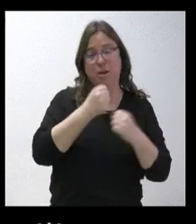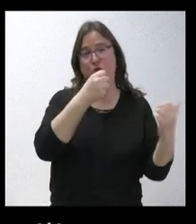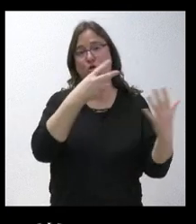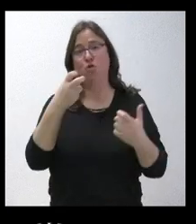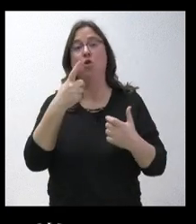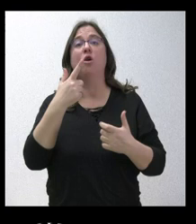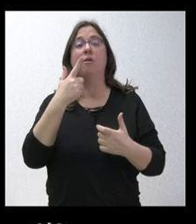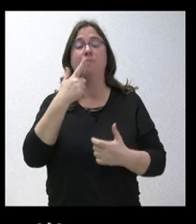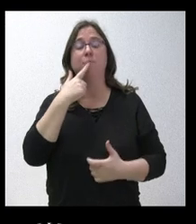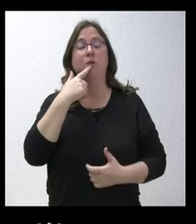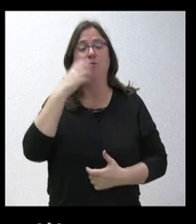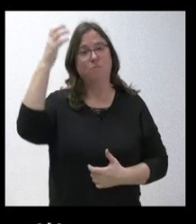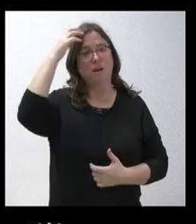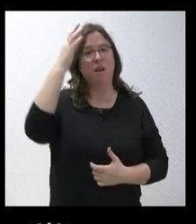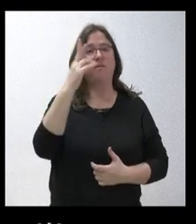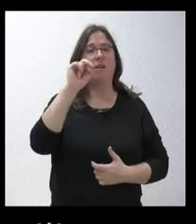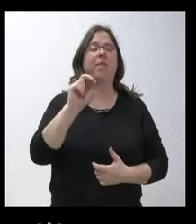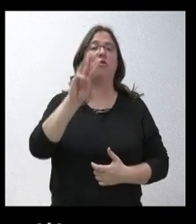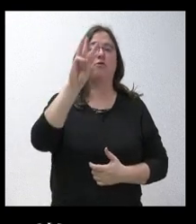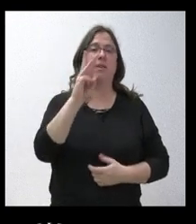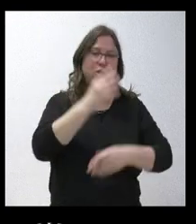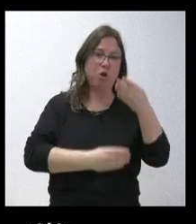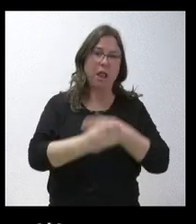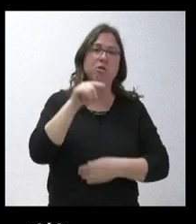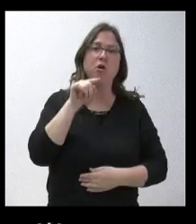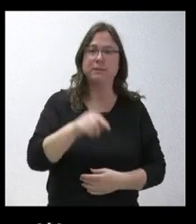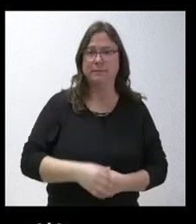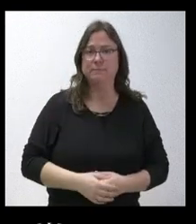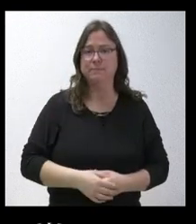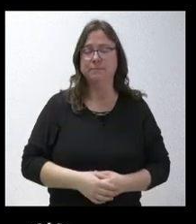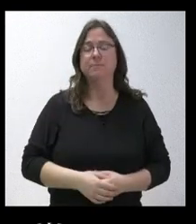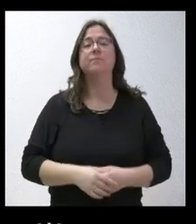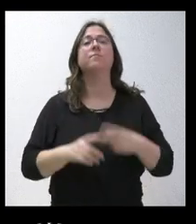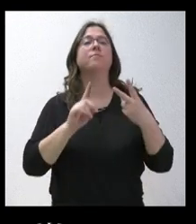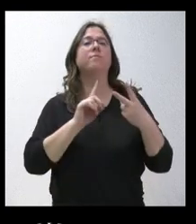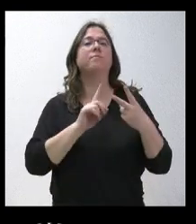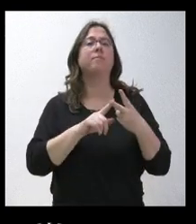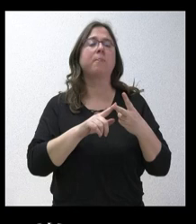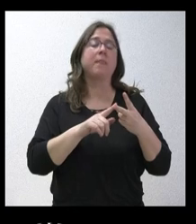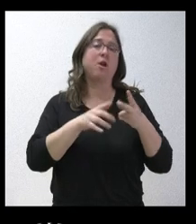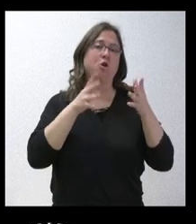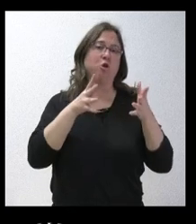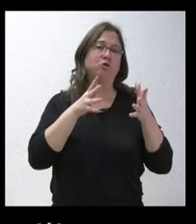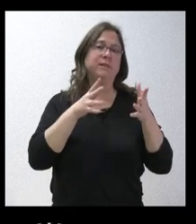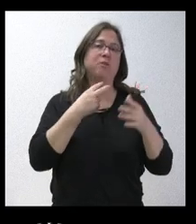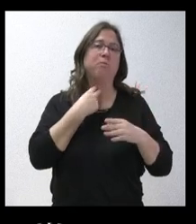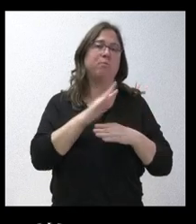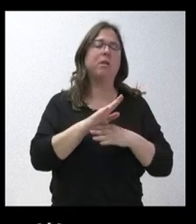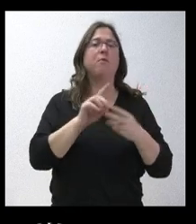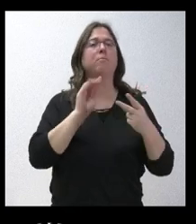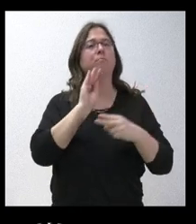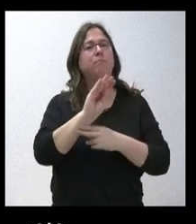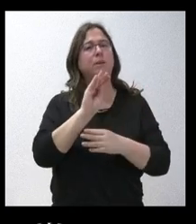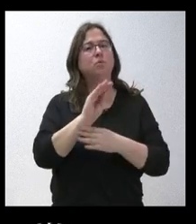nació allí en esta localidad zorana y para el consejero carriedo le quería preguntar a